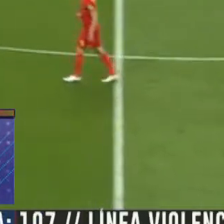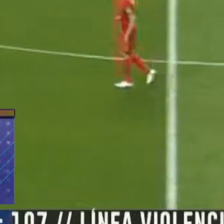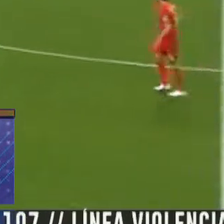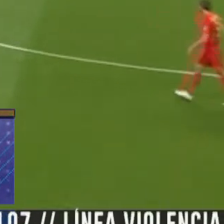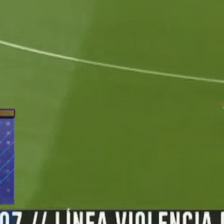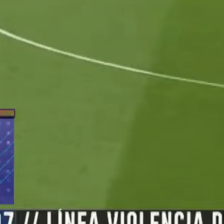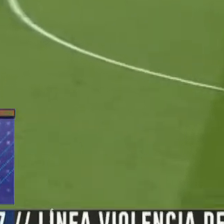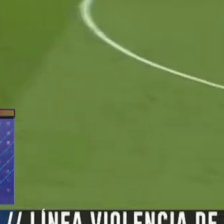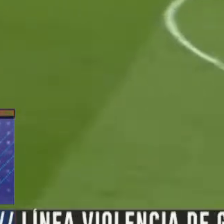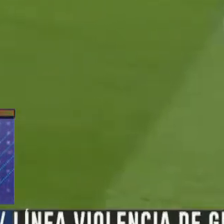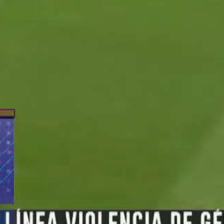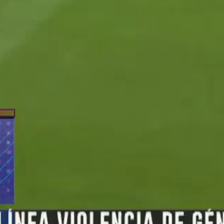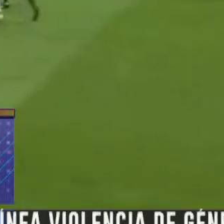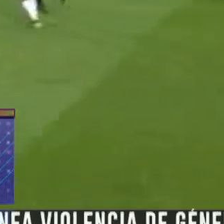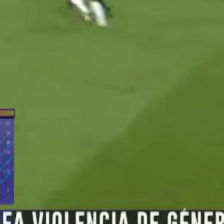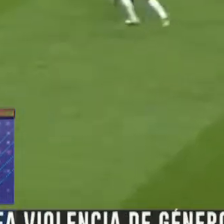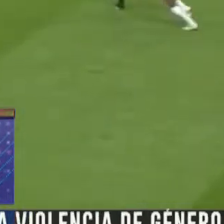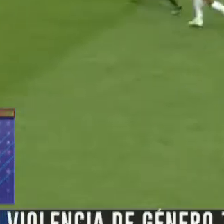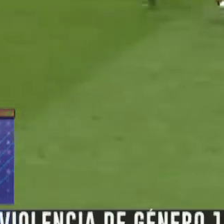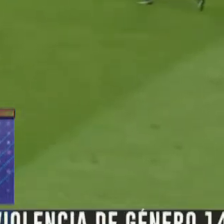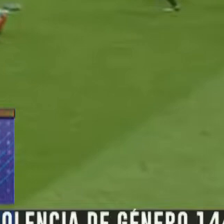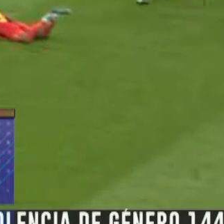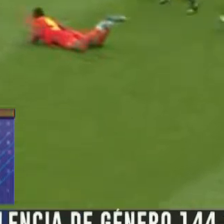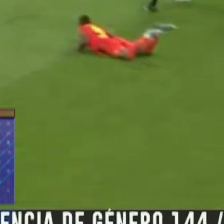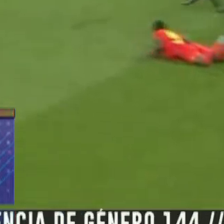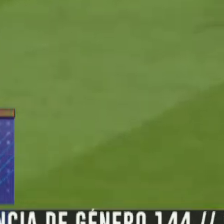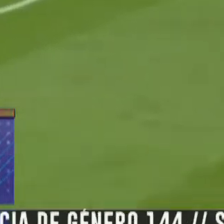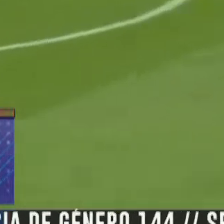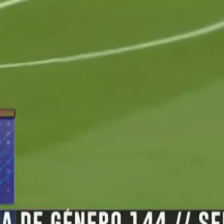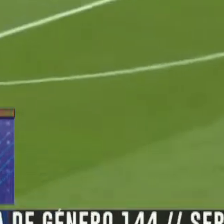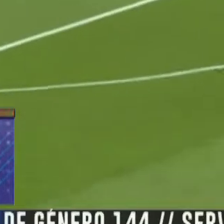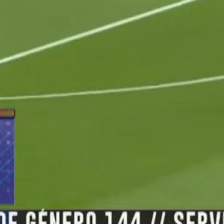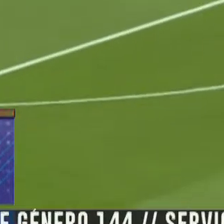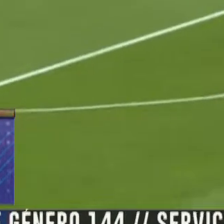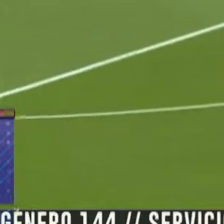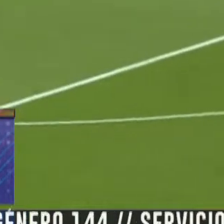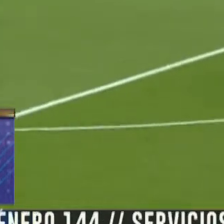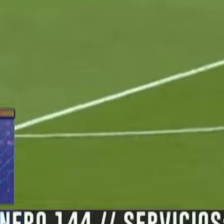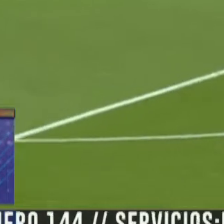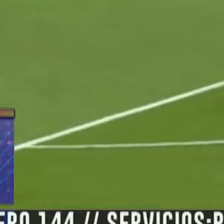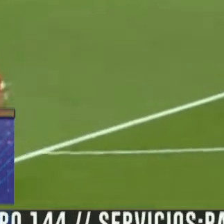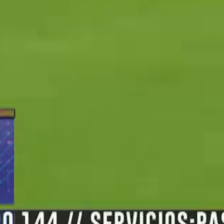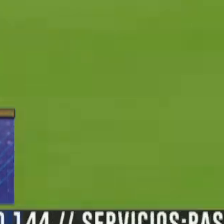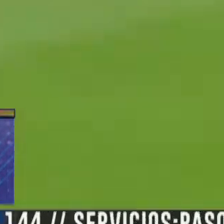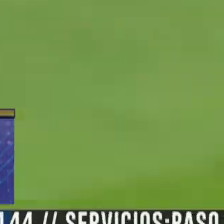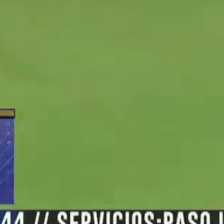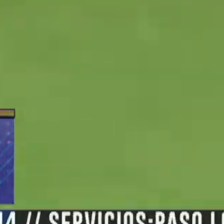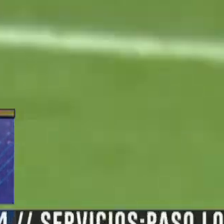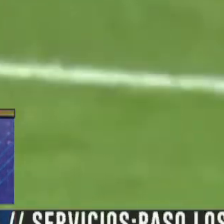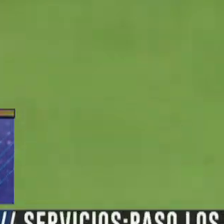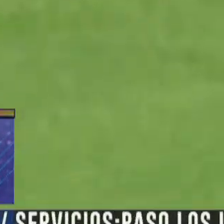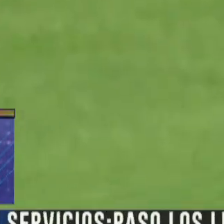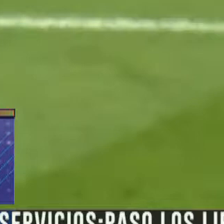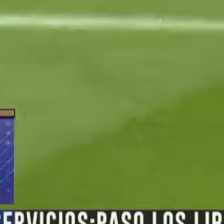tema del día. Brasil, decime qué se siente. El equipo de Tite se quedó afuera del Mundial luego de caer 2-1